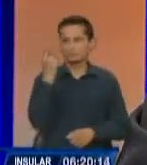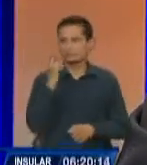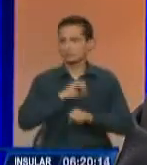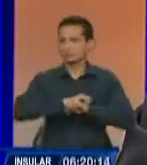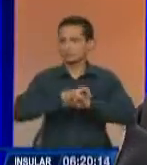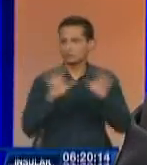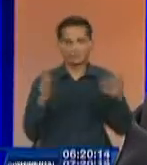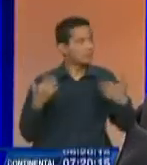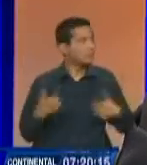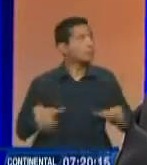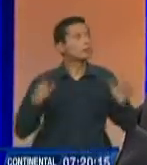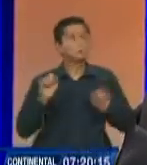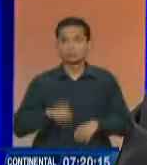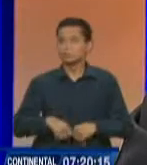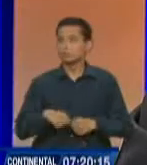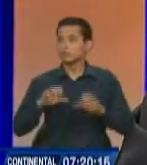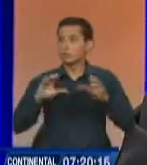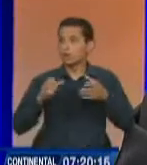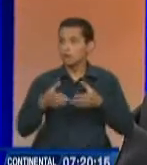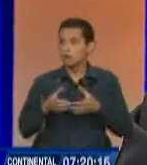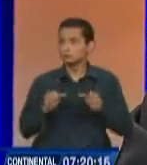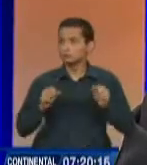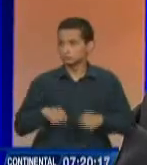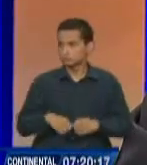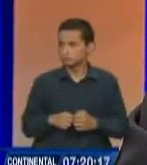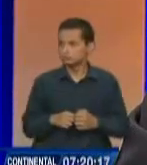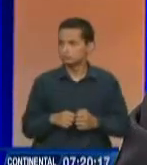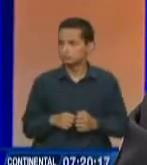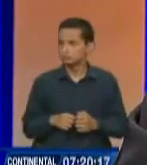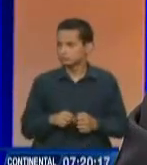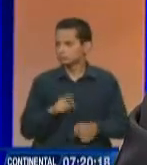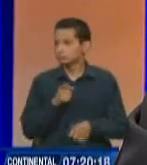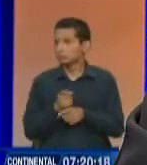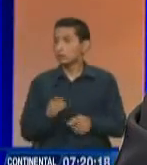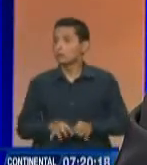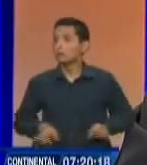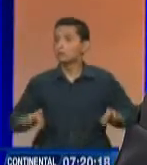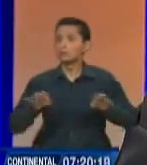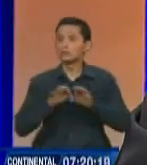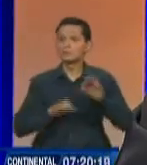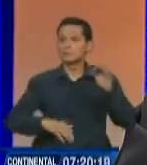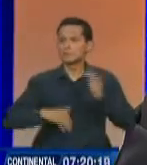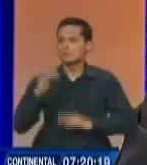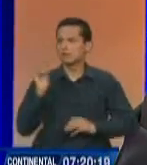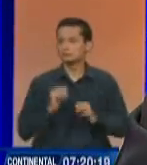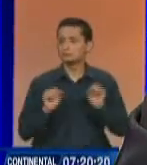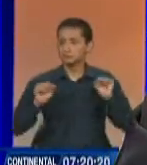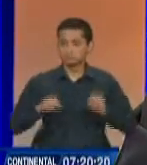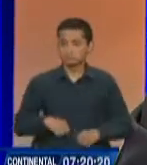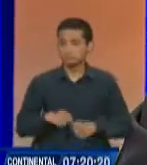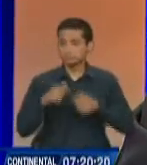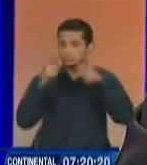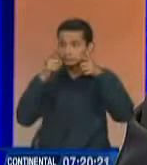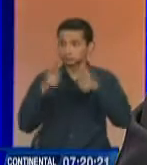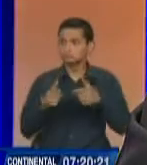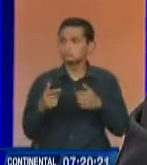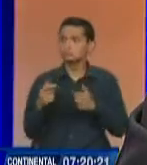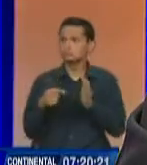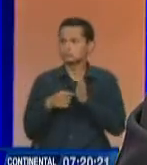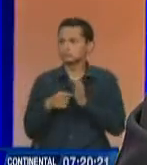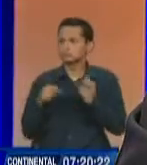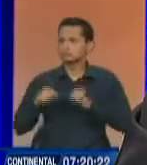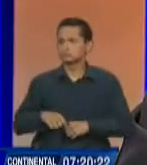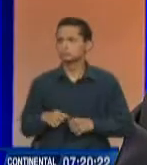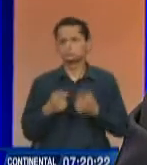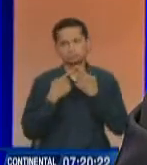aquellas respectivas, por parte de la Corte, y por supuesto lo que es importante es que el tema de las salvaguardias tiene que ser también presentado en su real